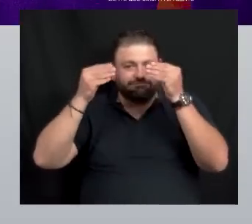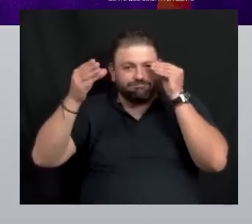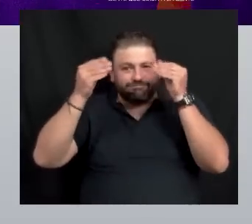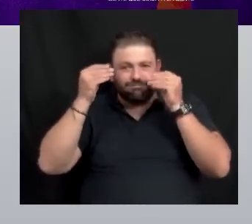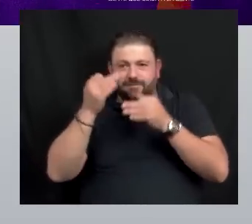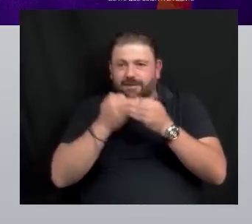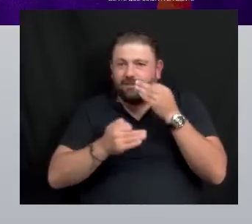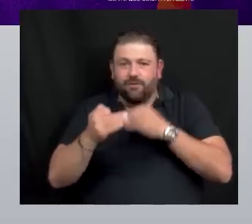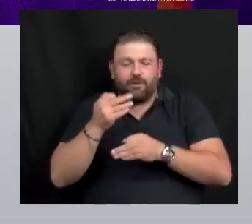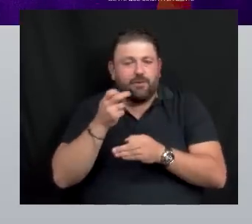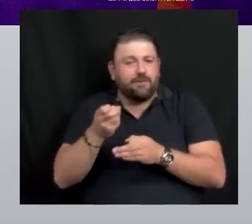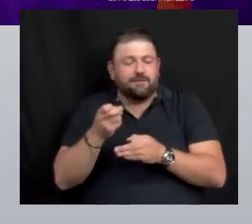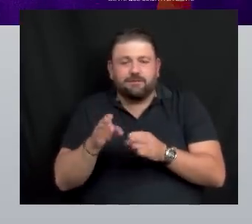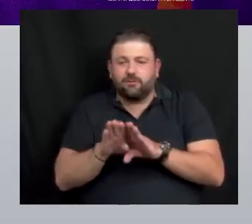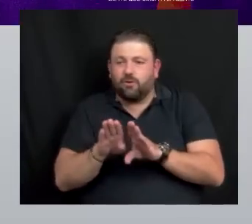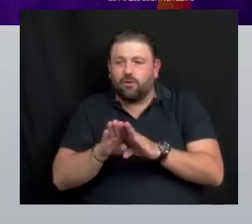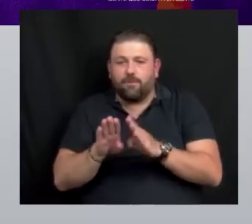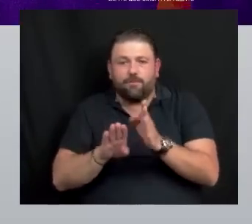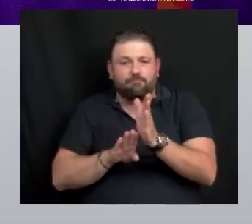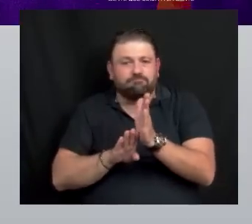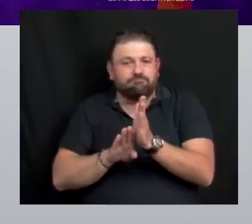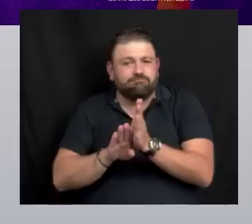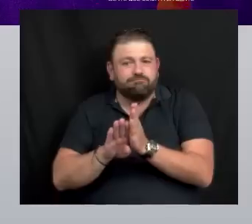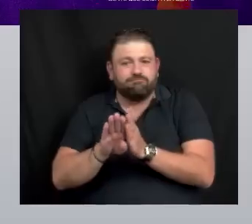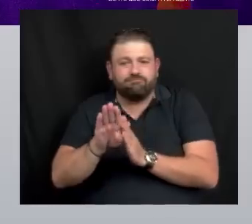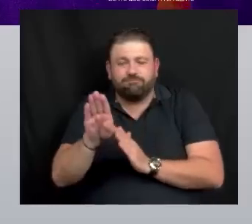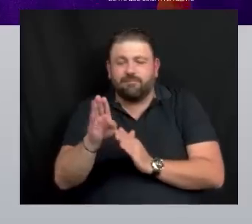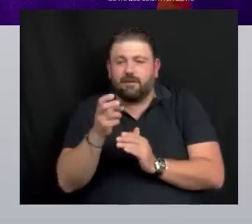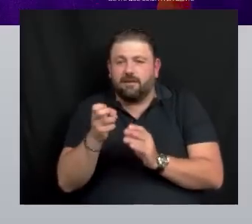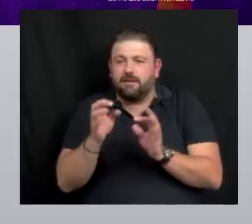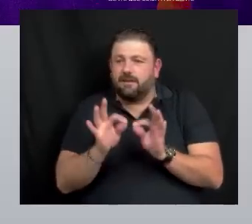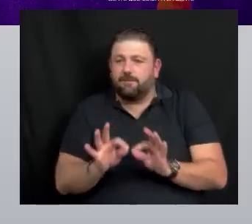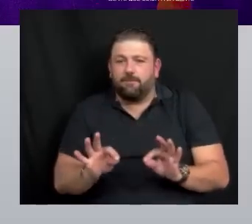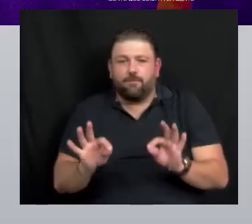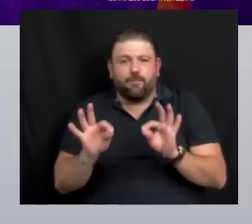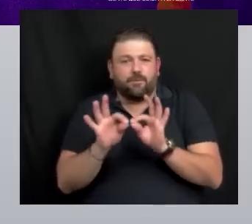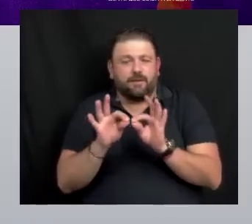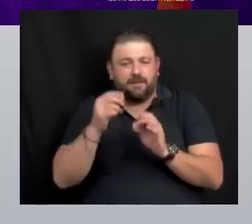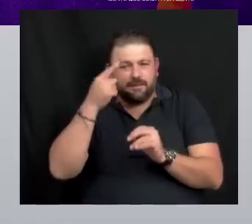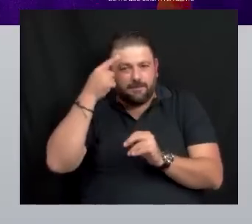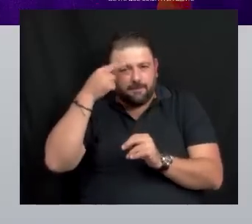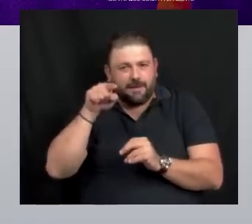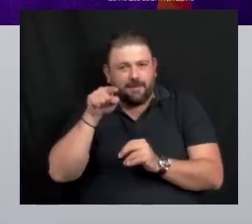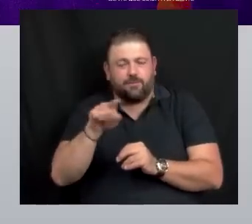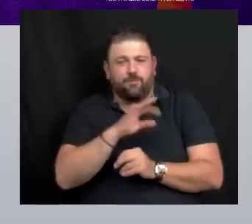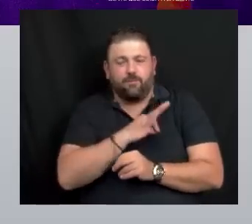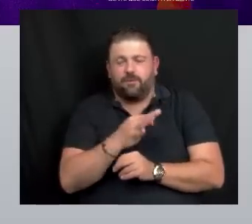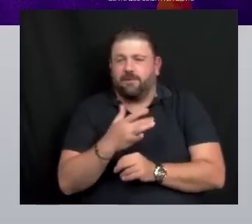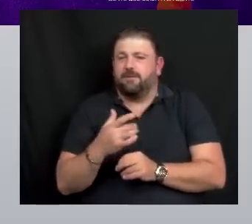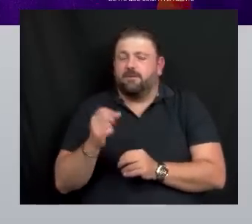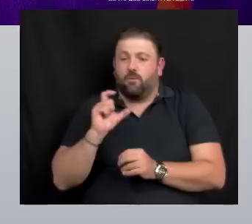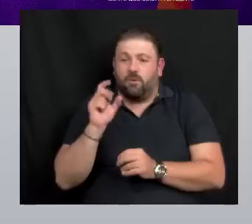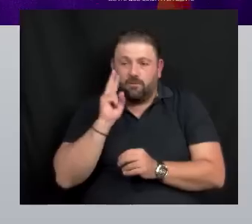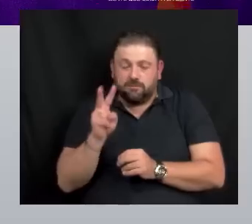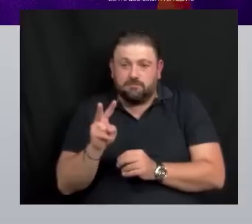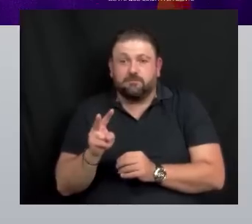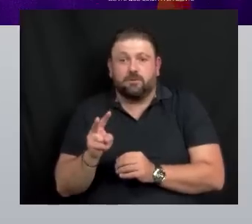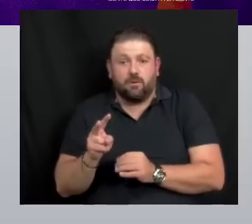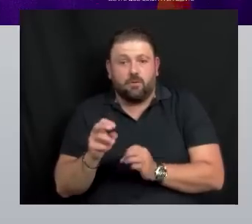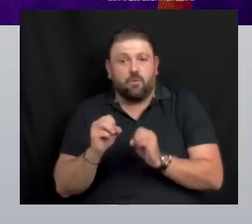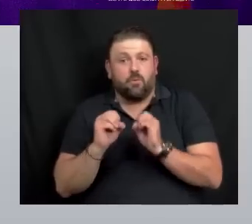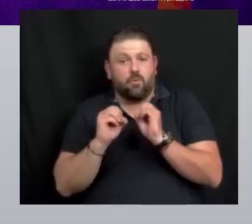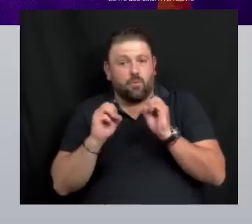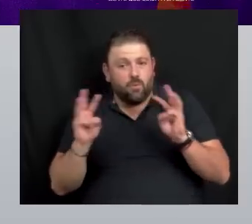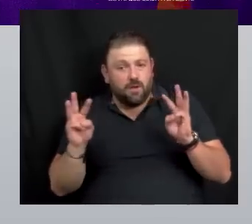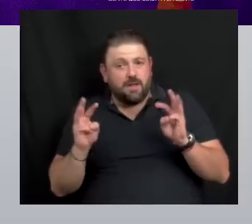que es el camino a tu crecimiento. Por eso es tan importante y es muy emocionante estar ahí cuando escuchas decir, ah, entonces si yo lo hago